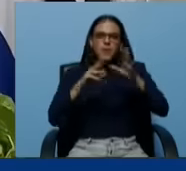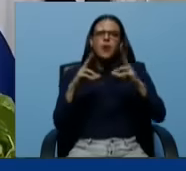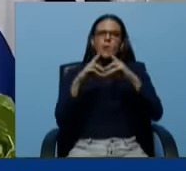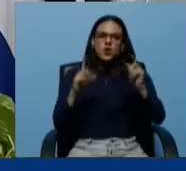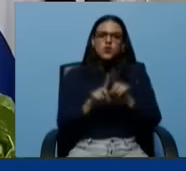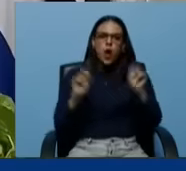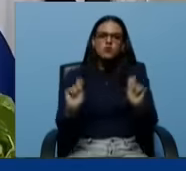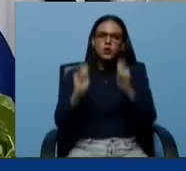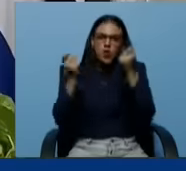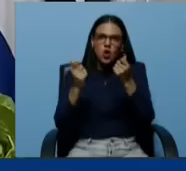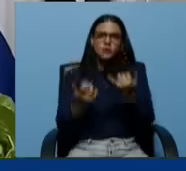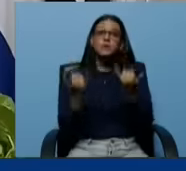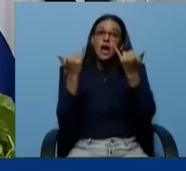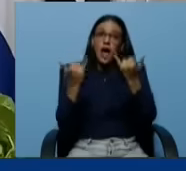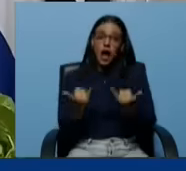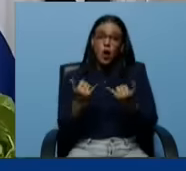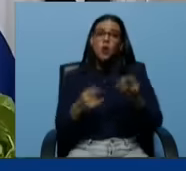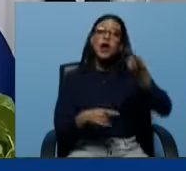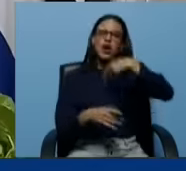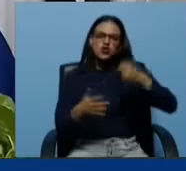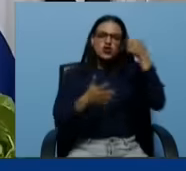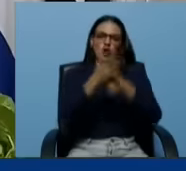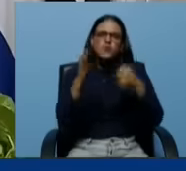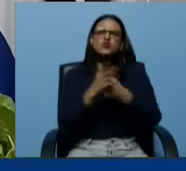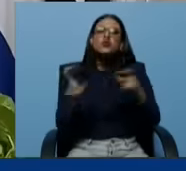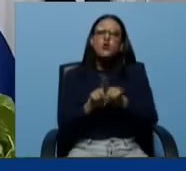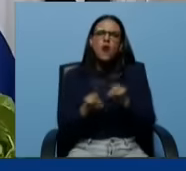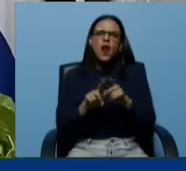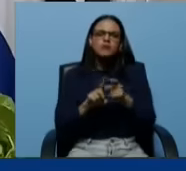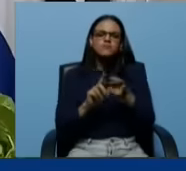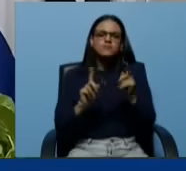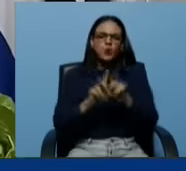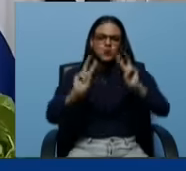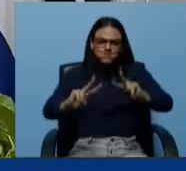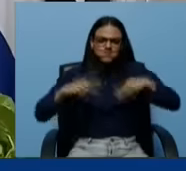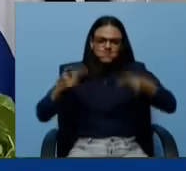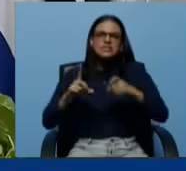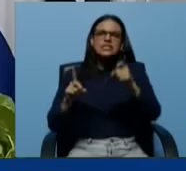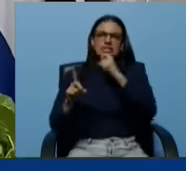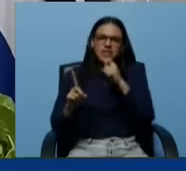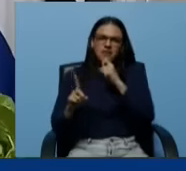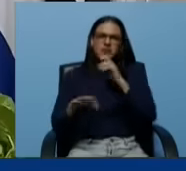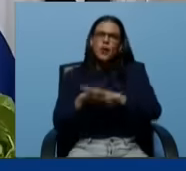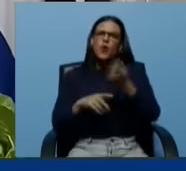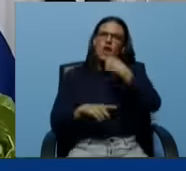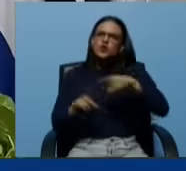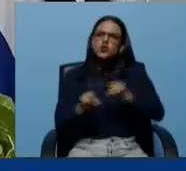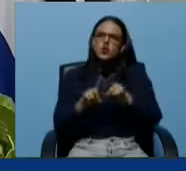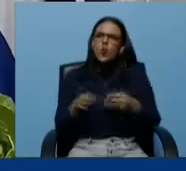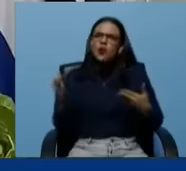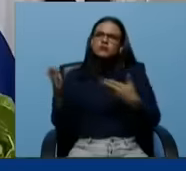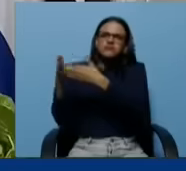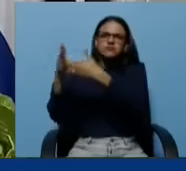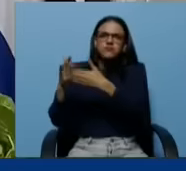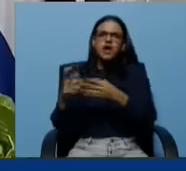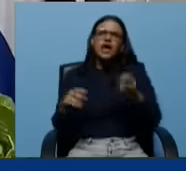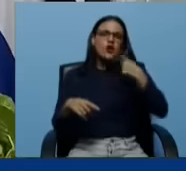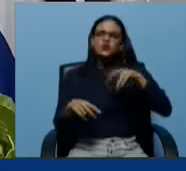Ahora, nuestra lucha es más complicada, porque tenemos que luchar con un enemigo que el pueblo no está